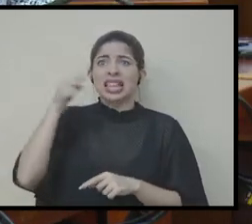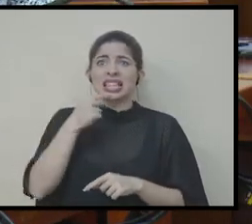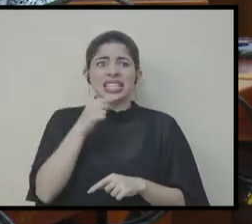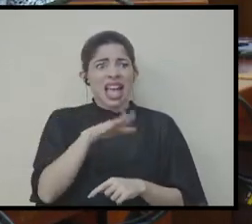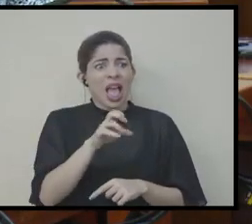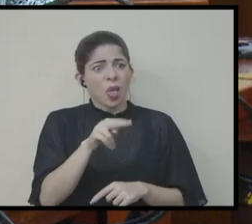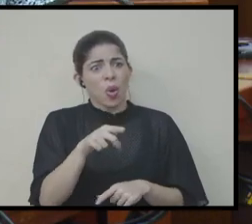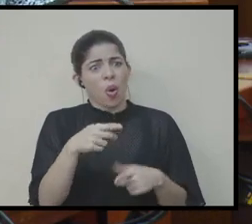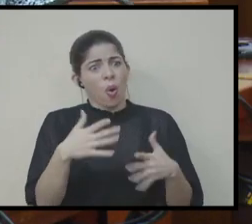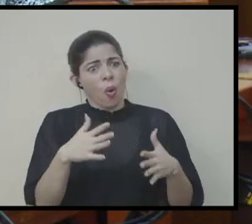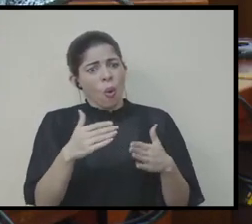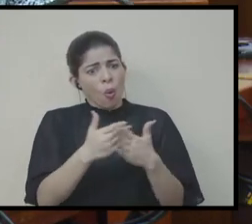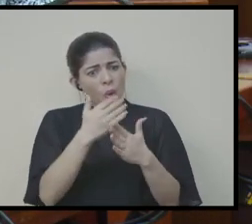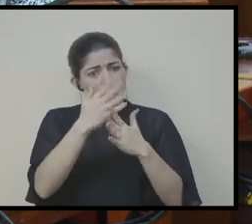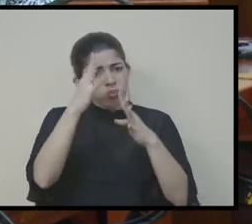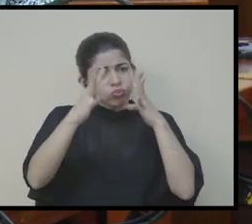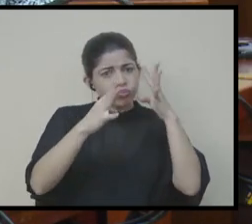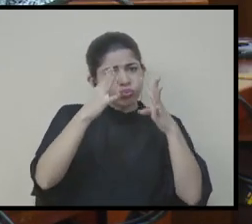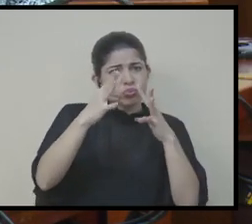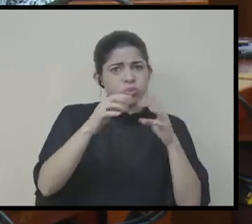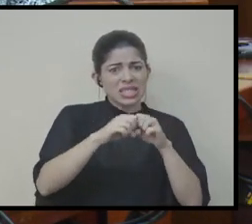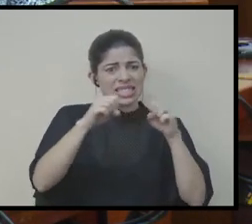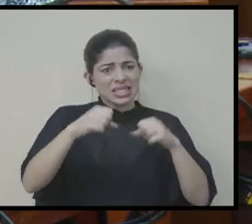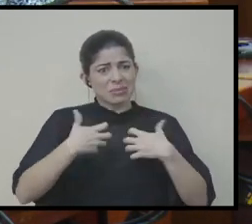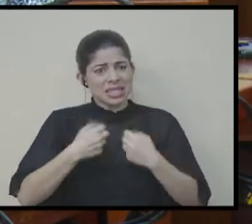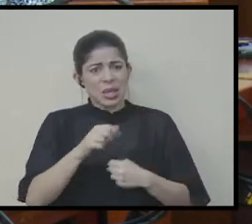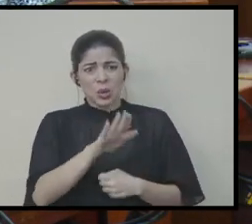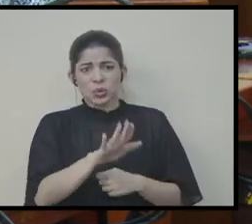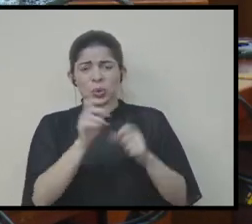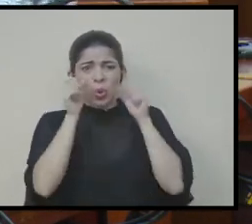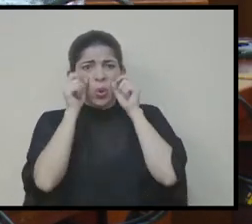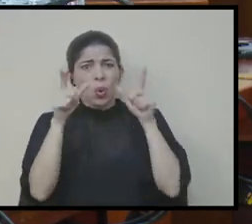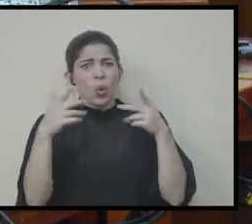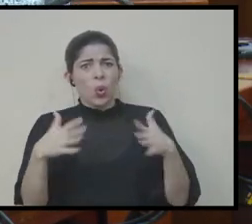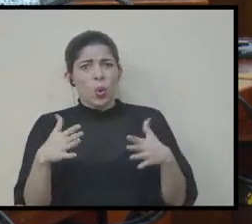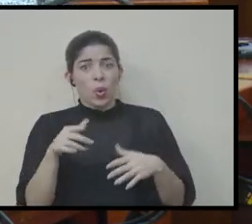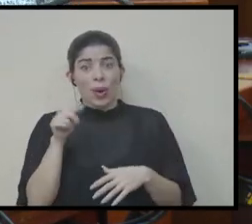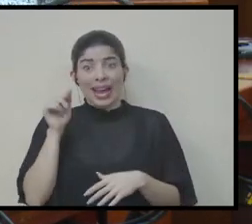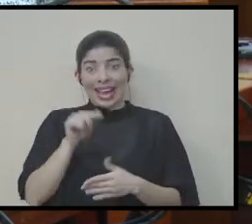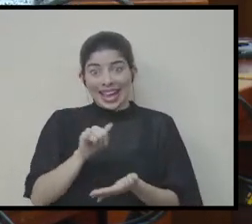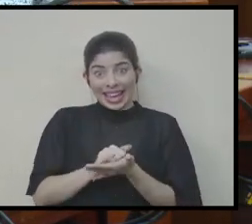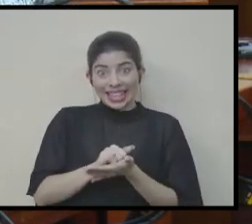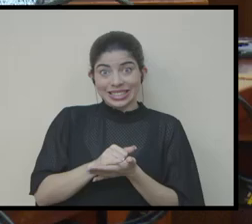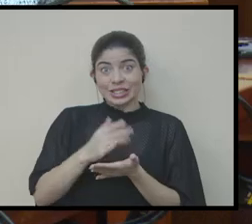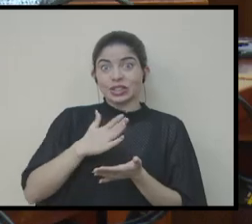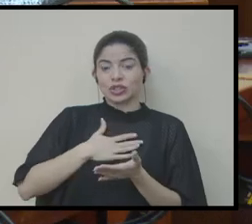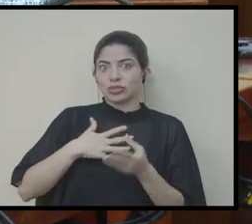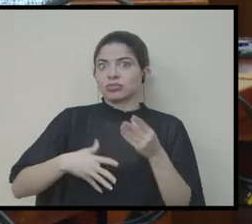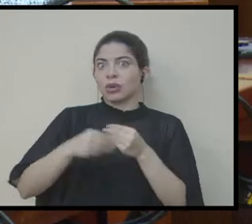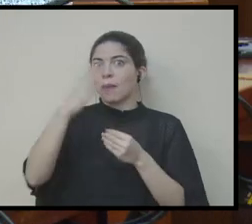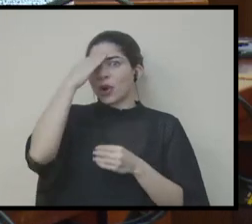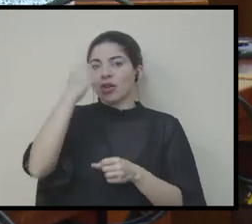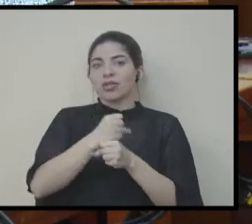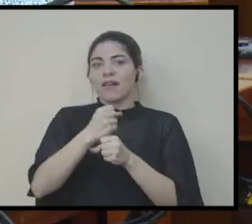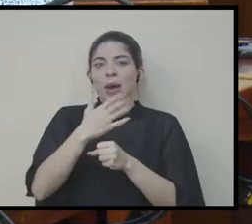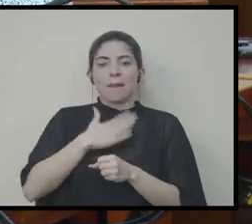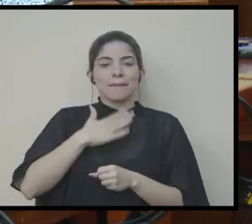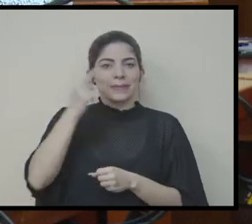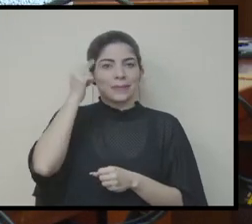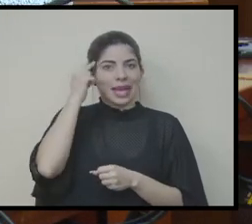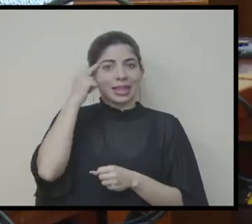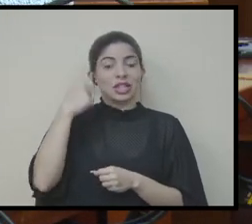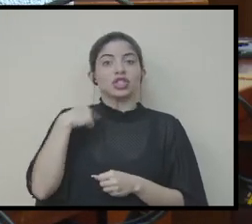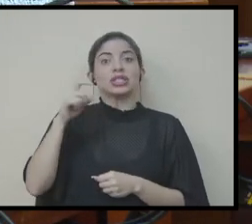Edwin, qué bueno que se están reinventando, el sistema de salud de ustedes es impresionante. Eso yo lo sumo porque trabajo con la mente. Entonces